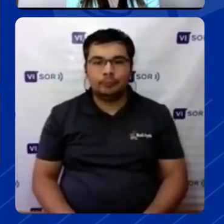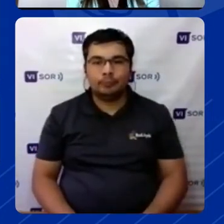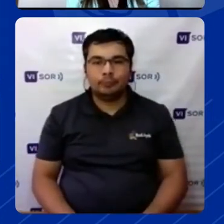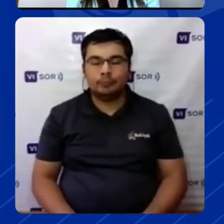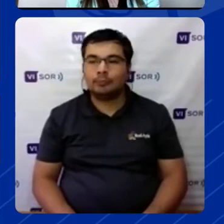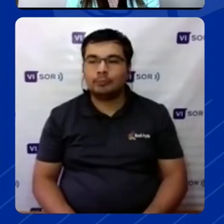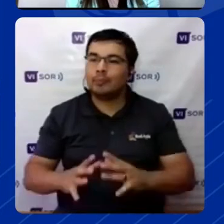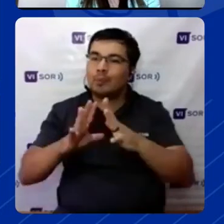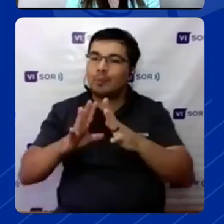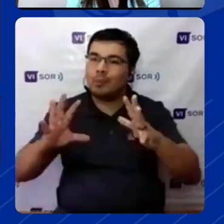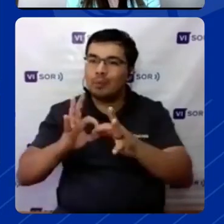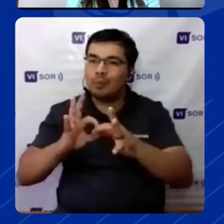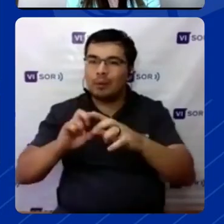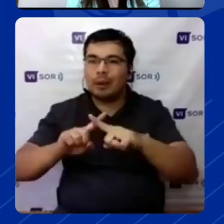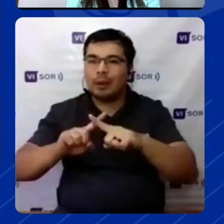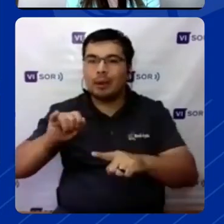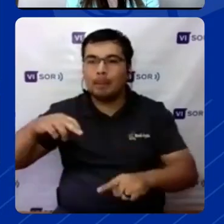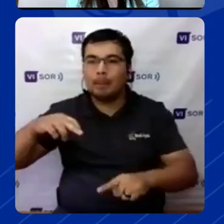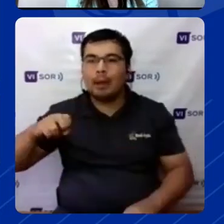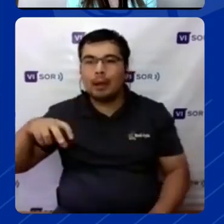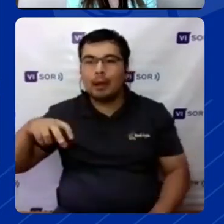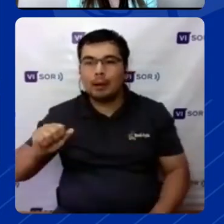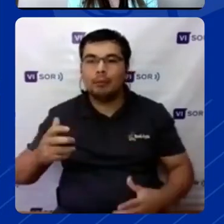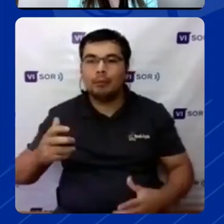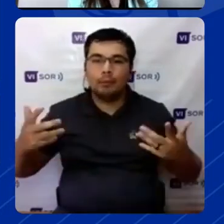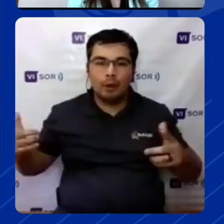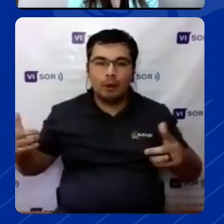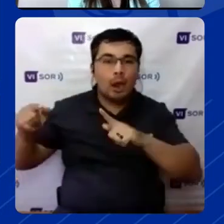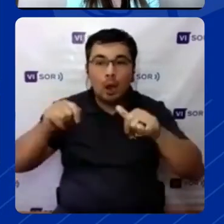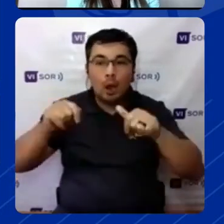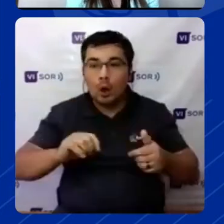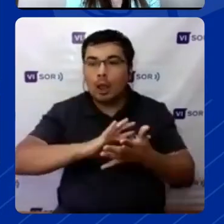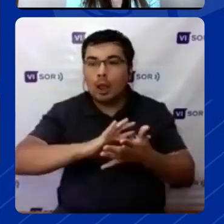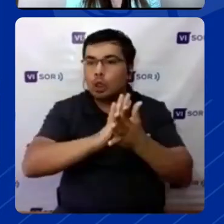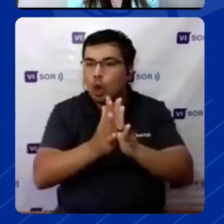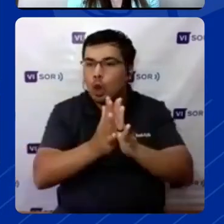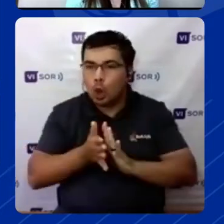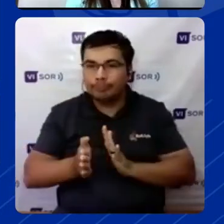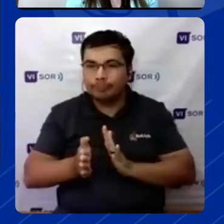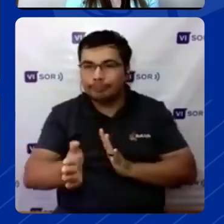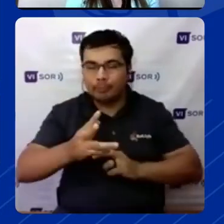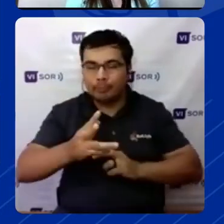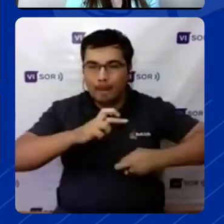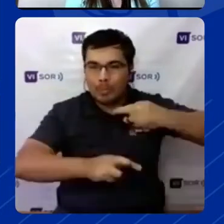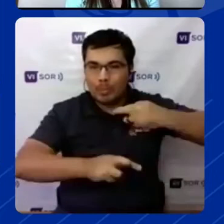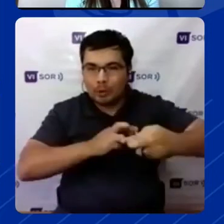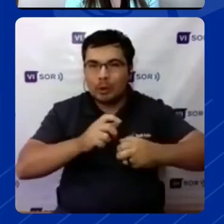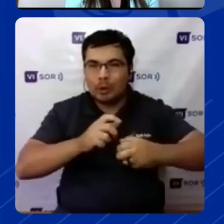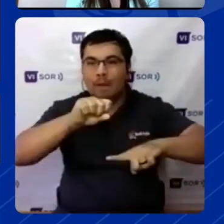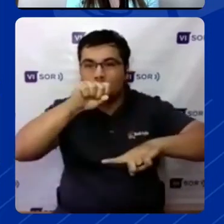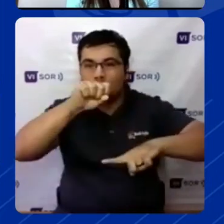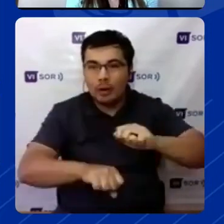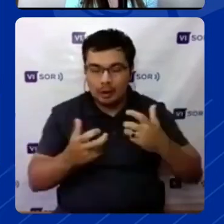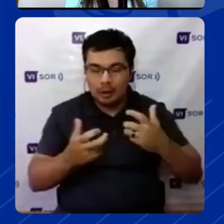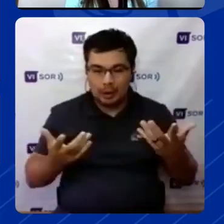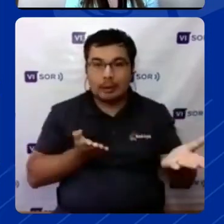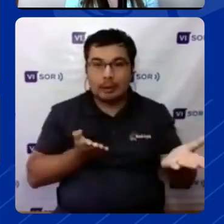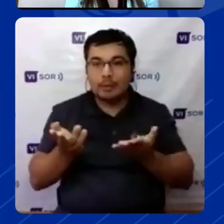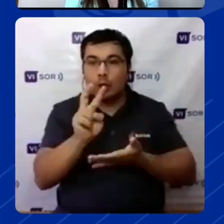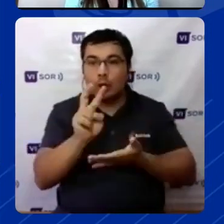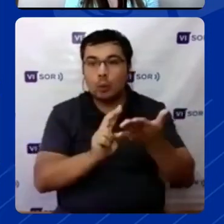Gracias, Jimena. Y bueno, siguiendo con todo el proceso de validación de este servicio de lectura fácil, es